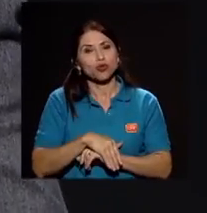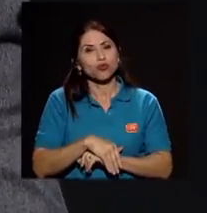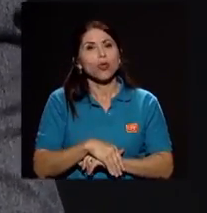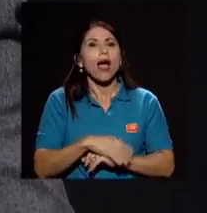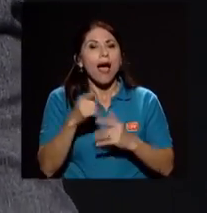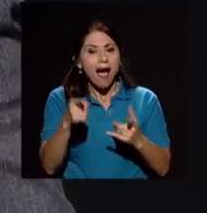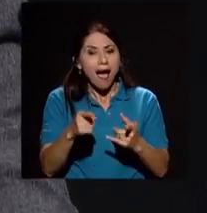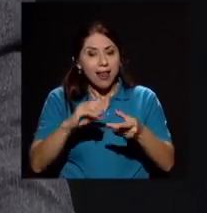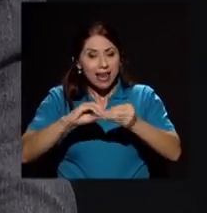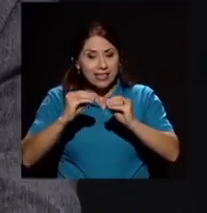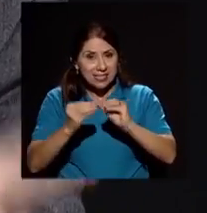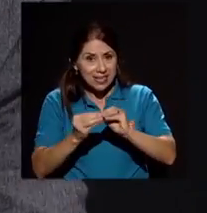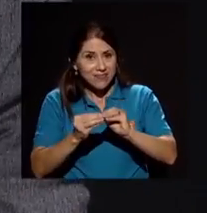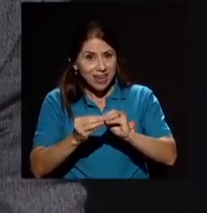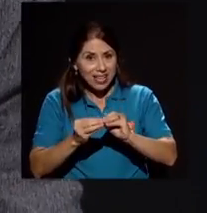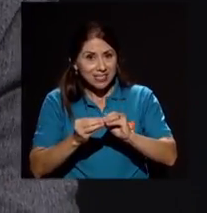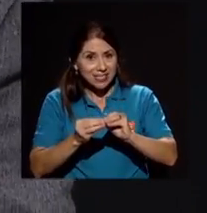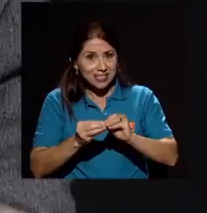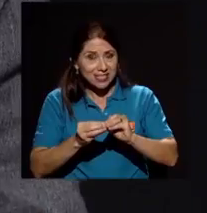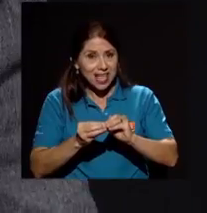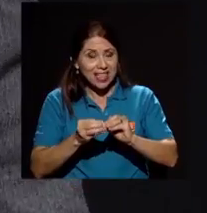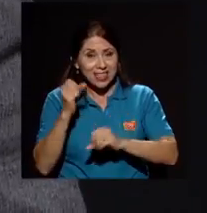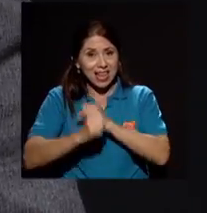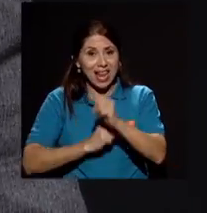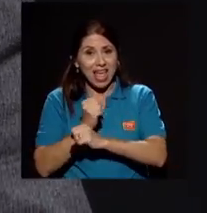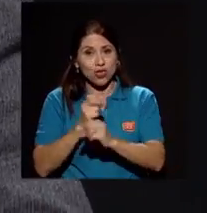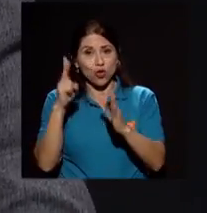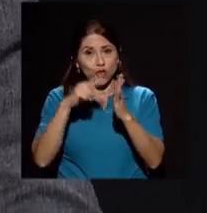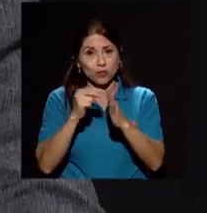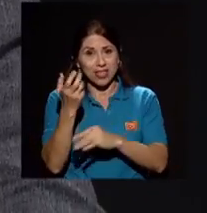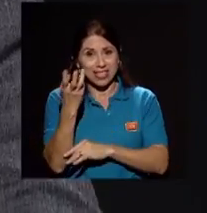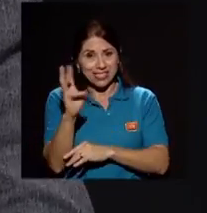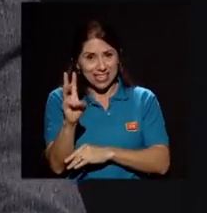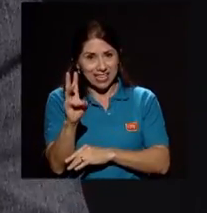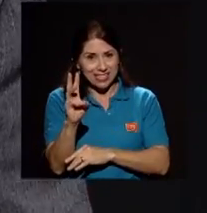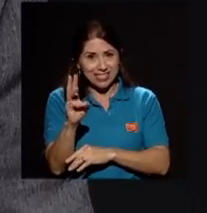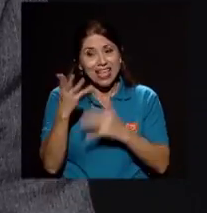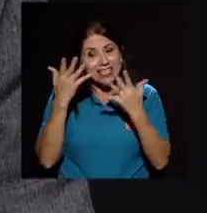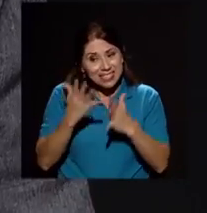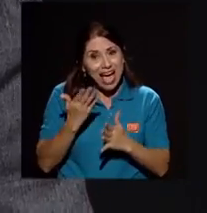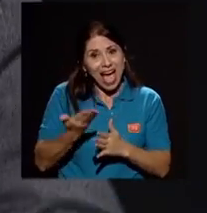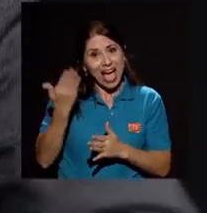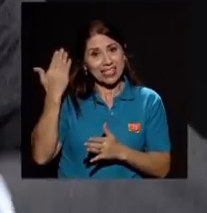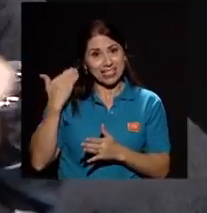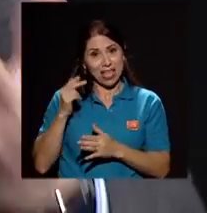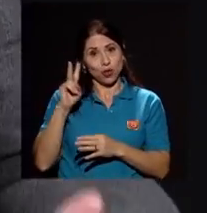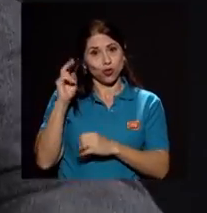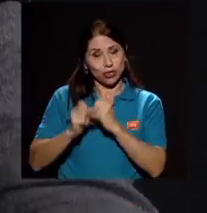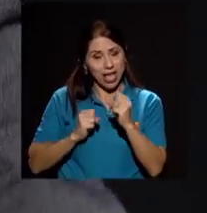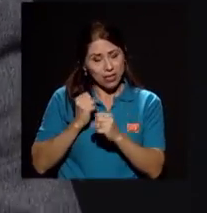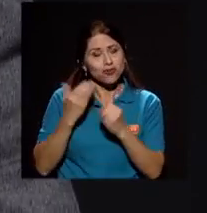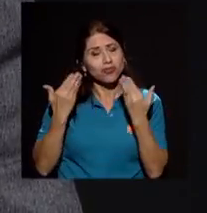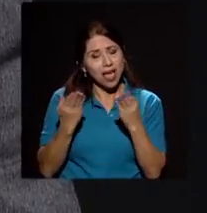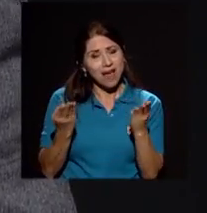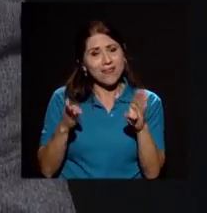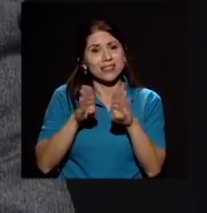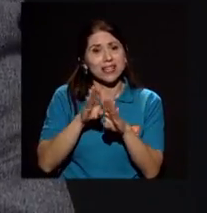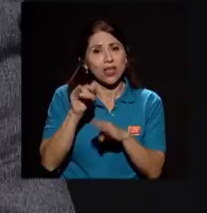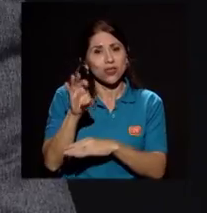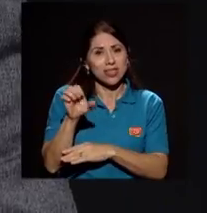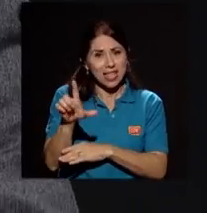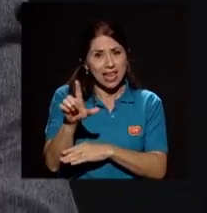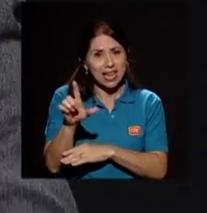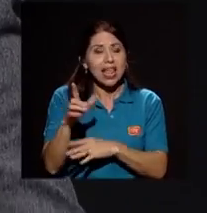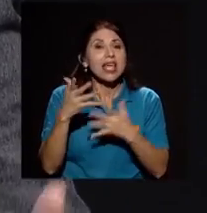años de que el cerro la planta de prueba y empaque incursionó en investigación y desarrollo y en servicios